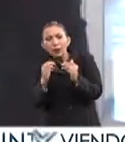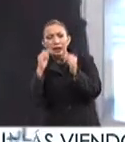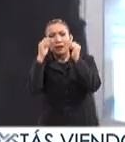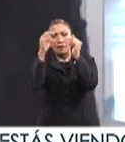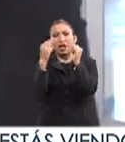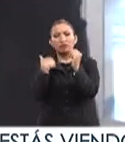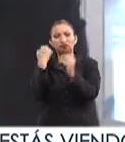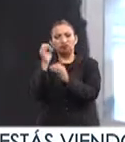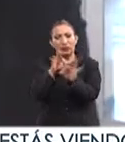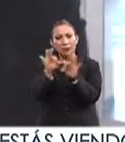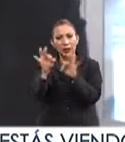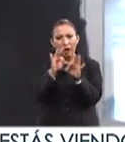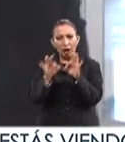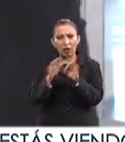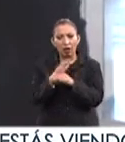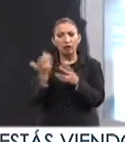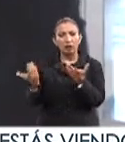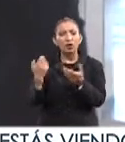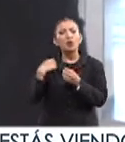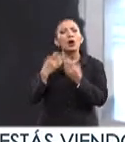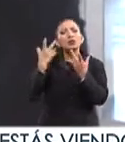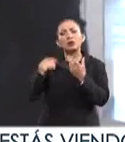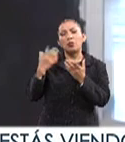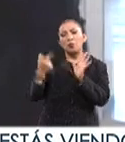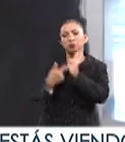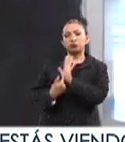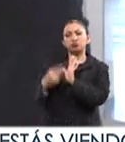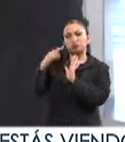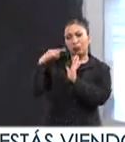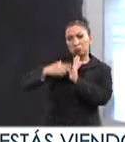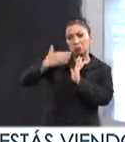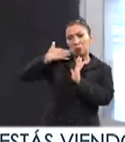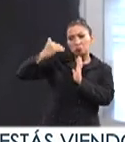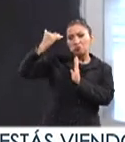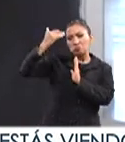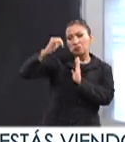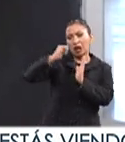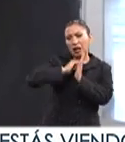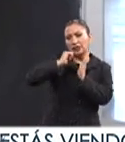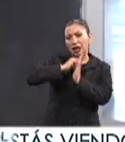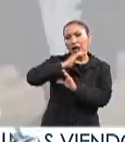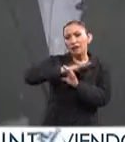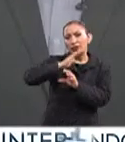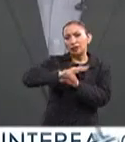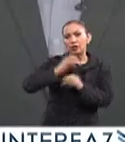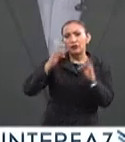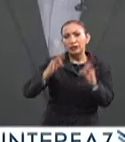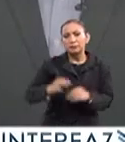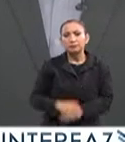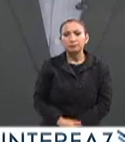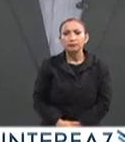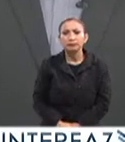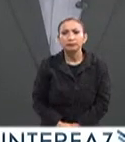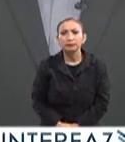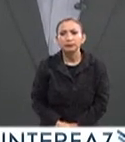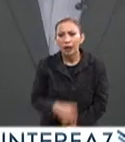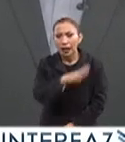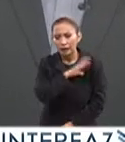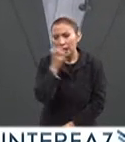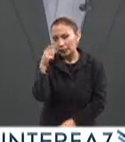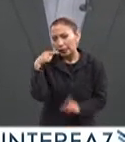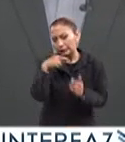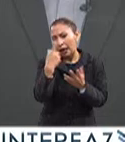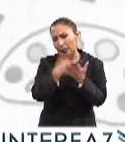de desempeño en una escala cuantitativa y que podamos reflejar en nuestras actas de calificaciones oficiales. De manera general, ese